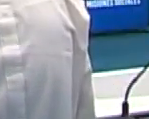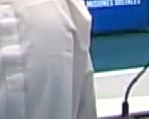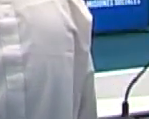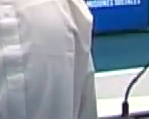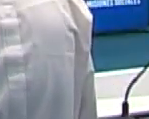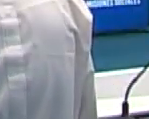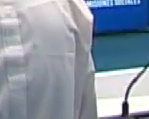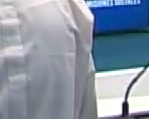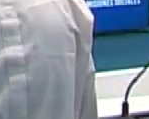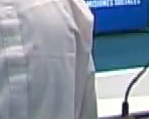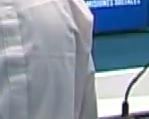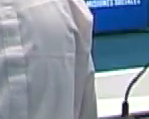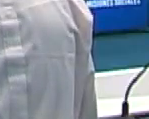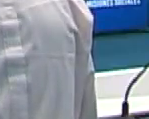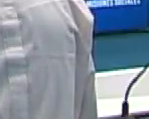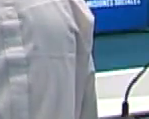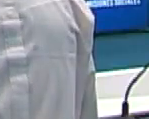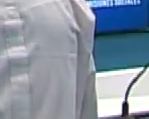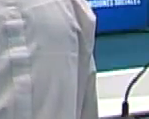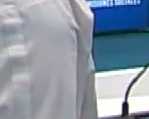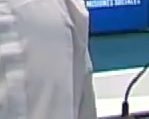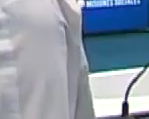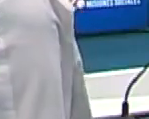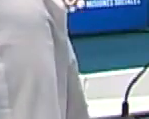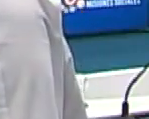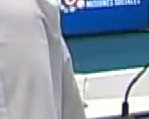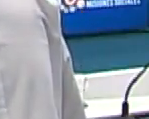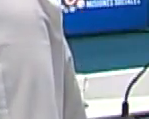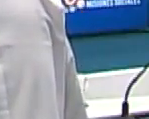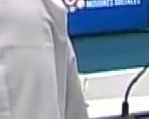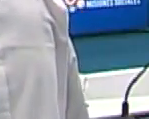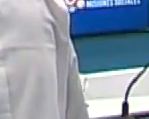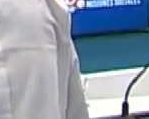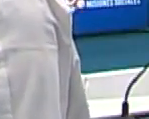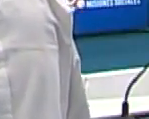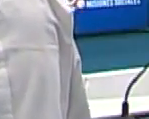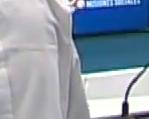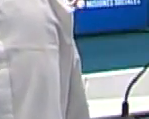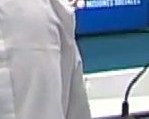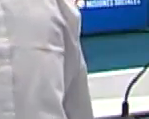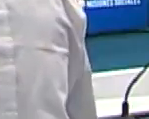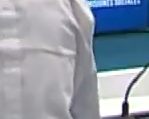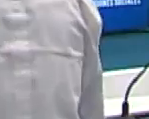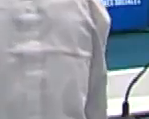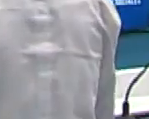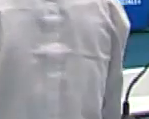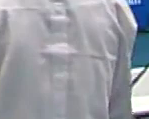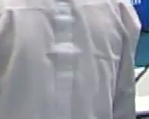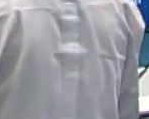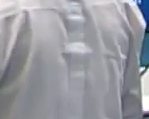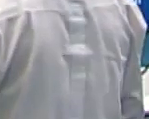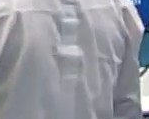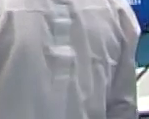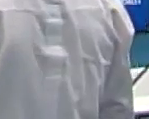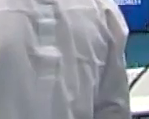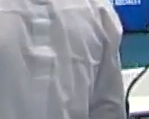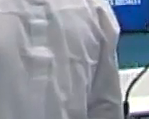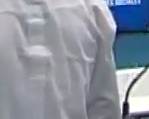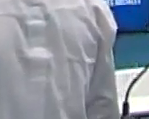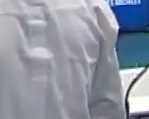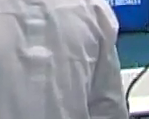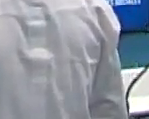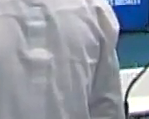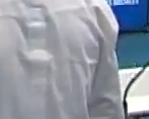misiones sociales. Hugo Chávez lleva al referente del comandante eterno Hugo Chávez en materia de humanismo, de